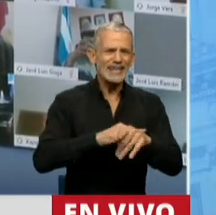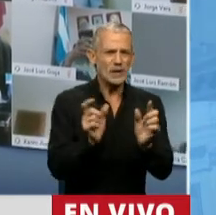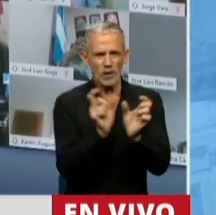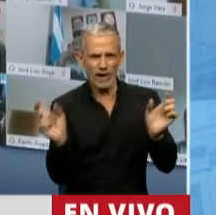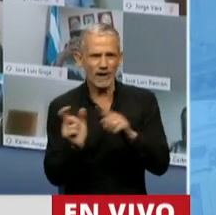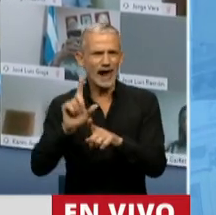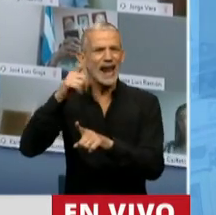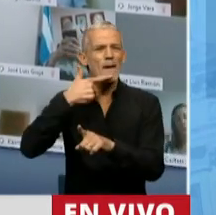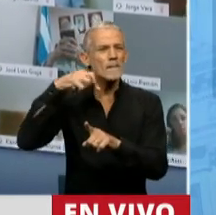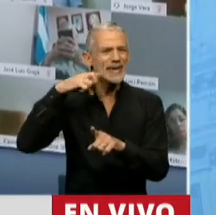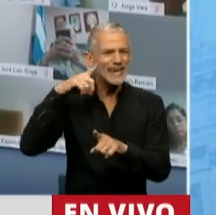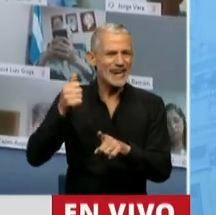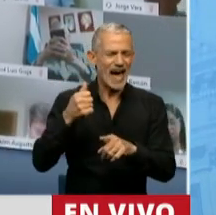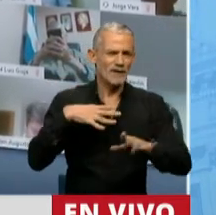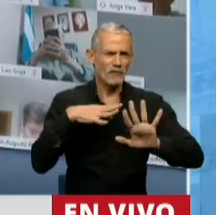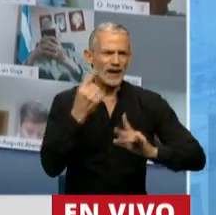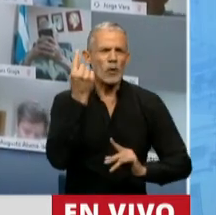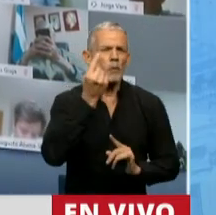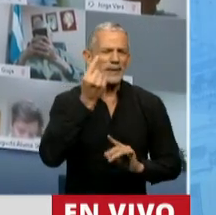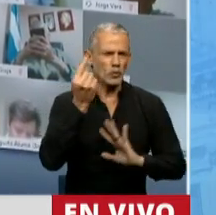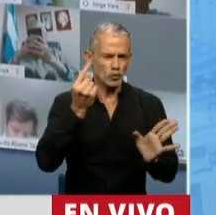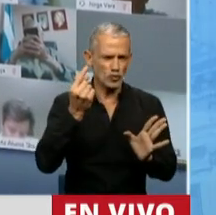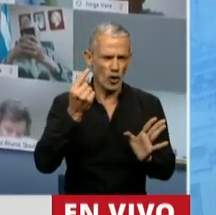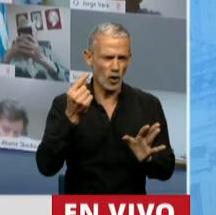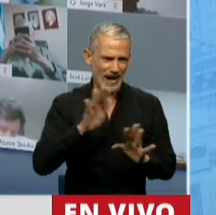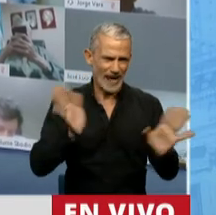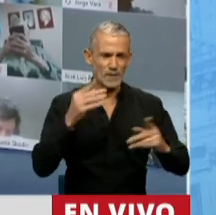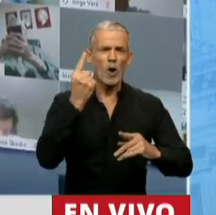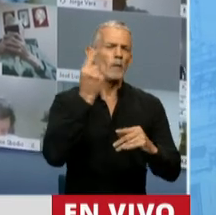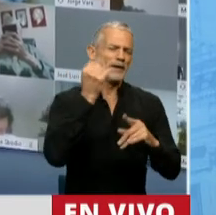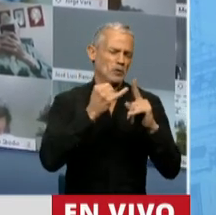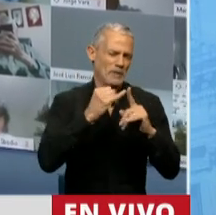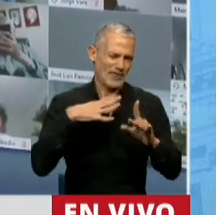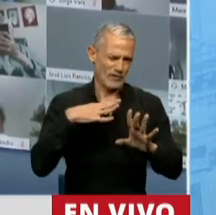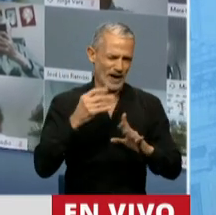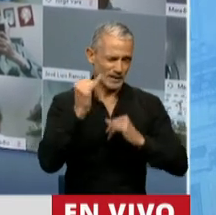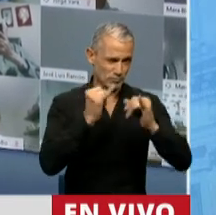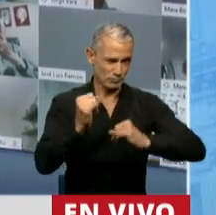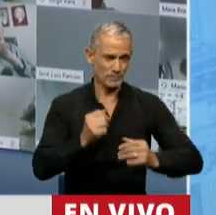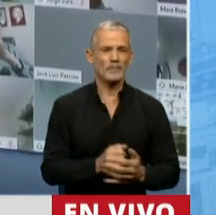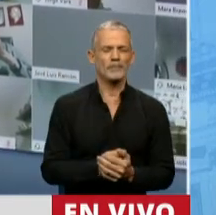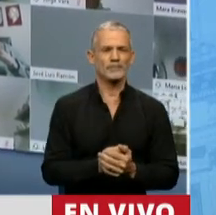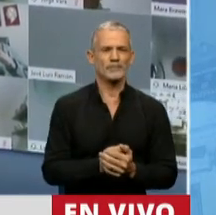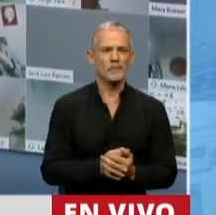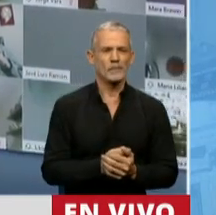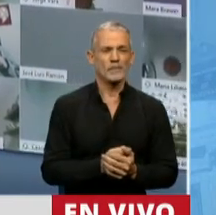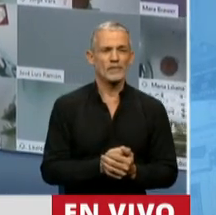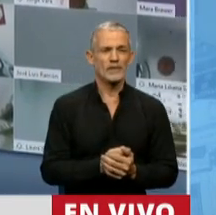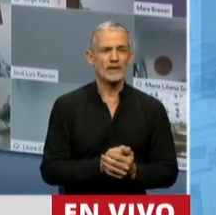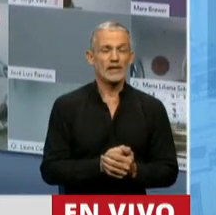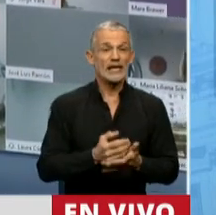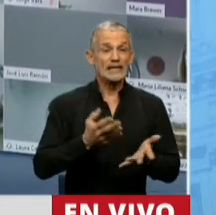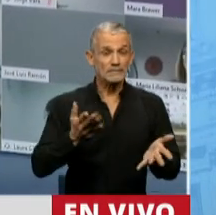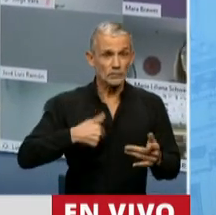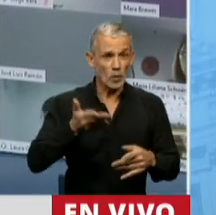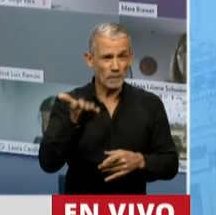el diputado Laspina, creo que me quedan un minuto o un minuto y medio. Quiero decir que